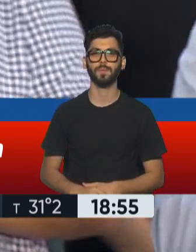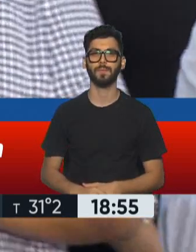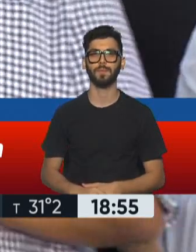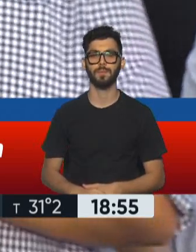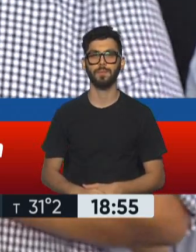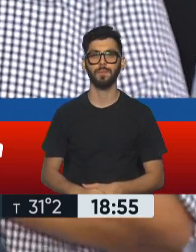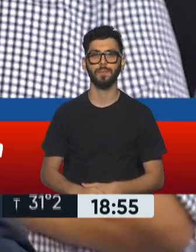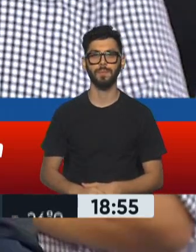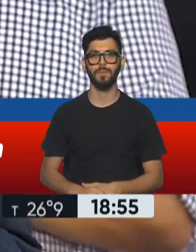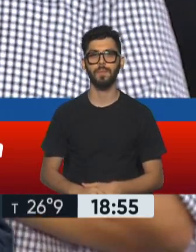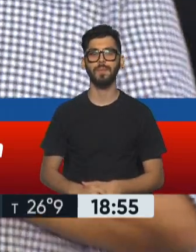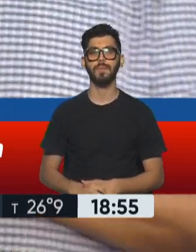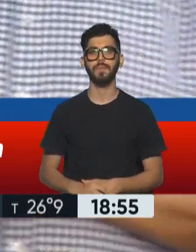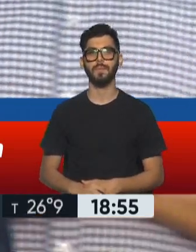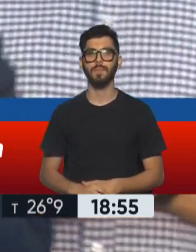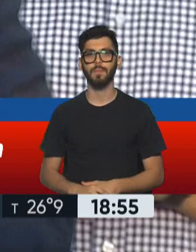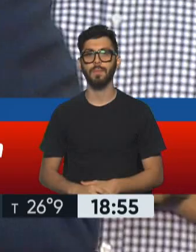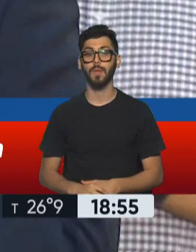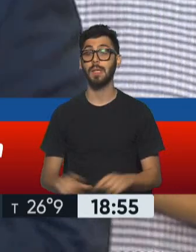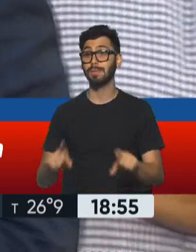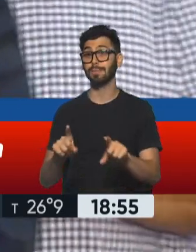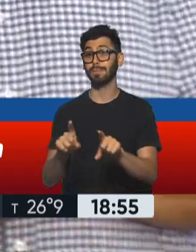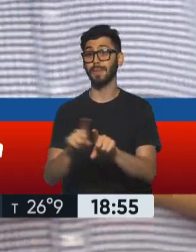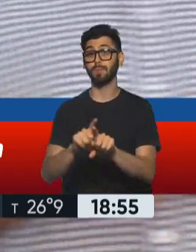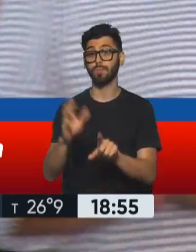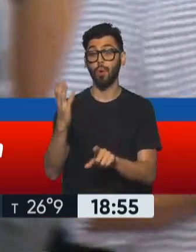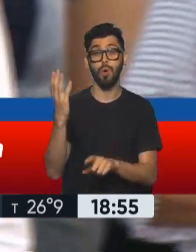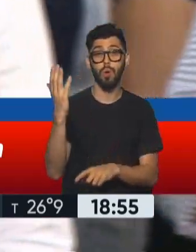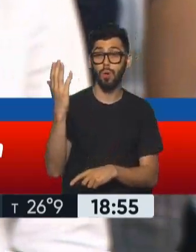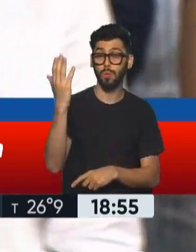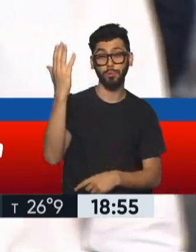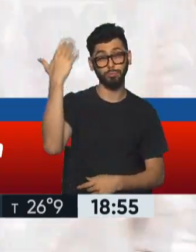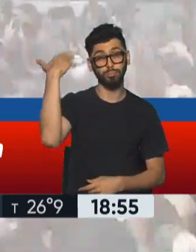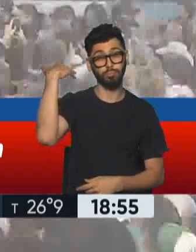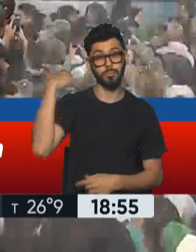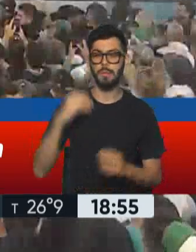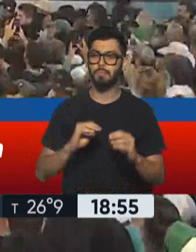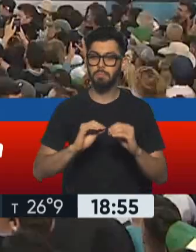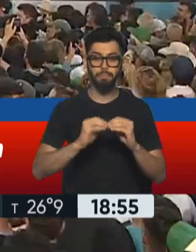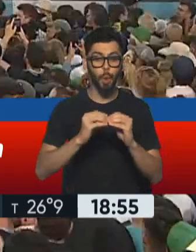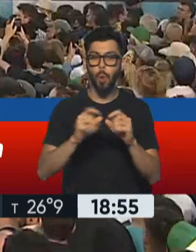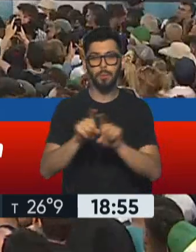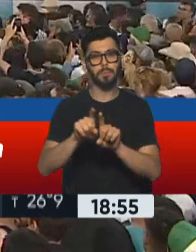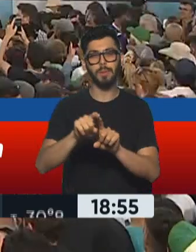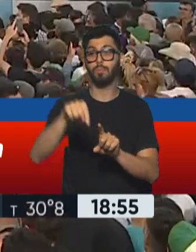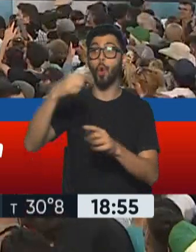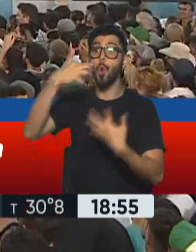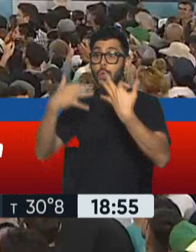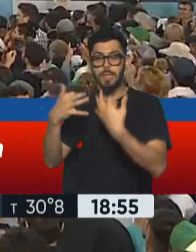Al igual que en aquellos días teníamos los mismos problemas que hoy tenemos con la